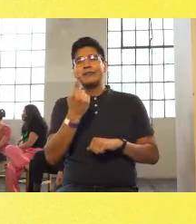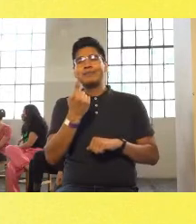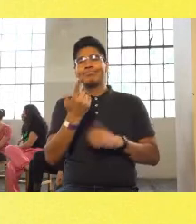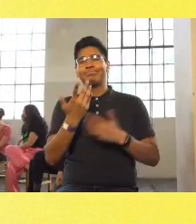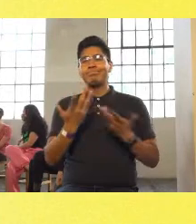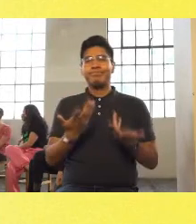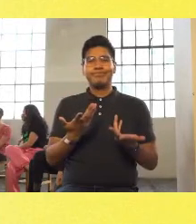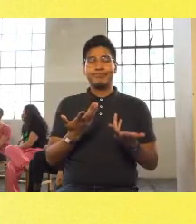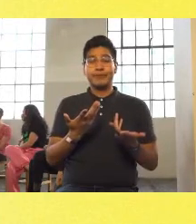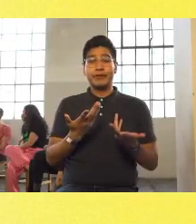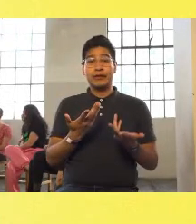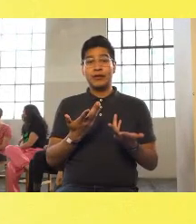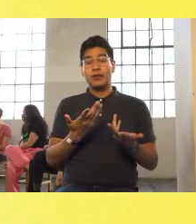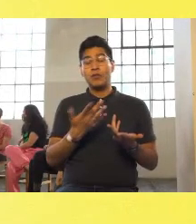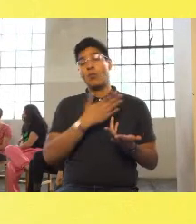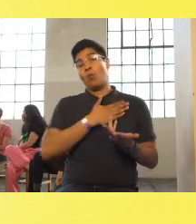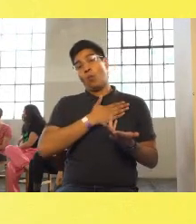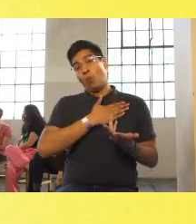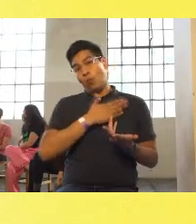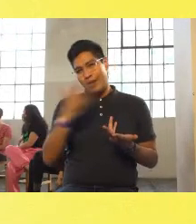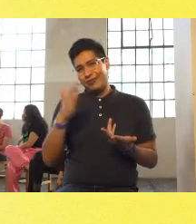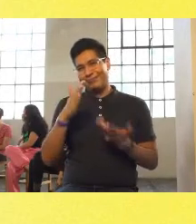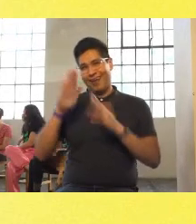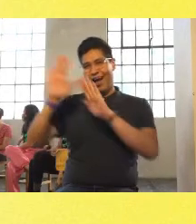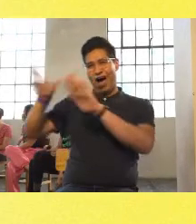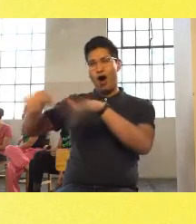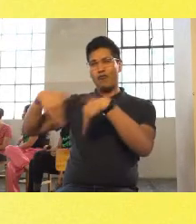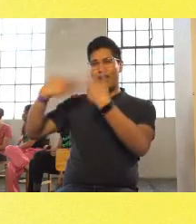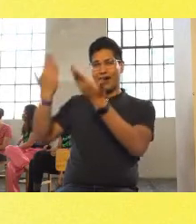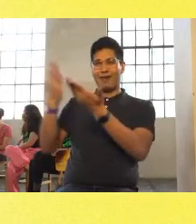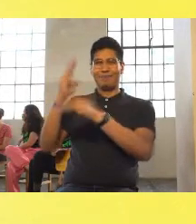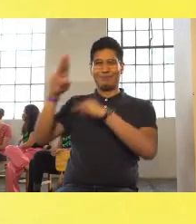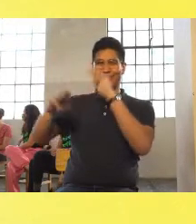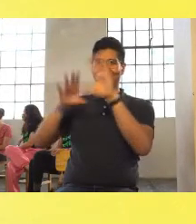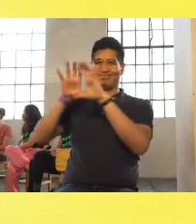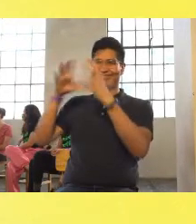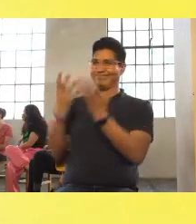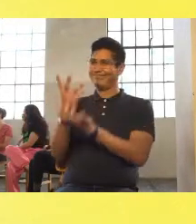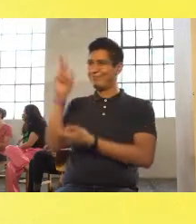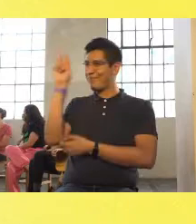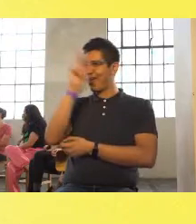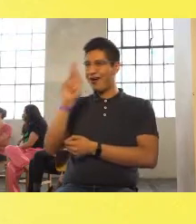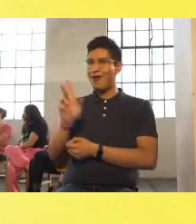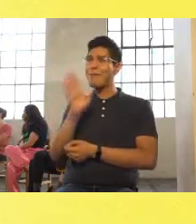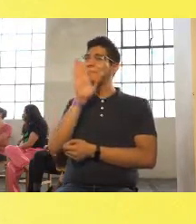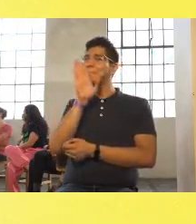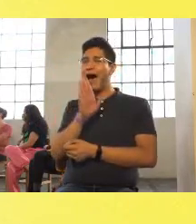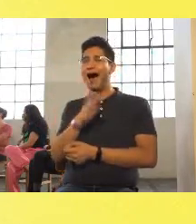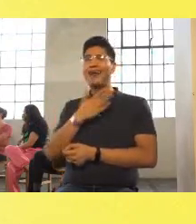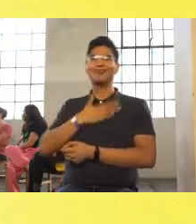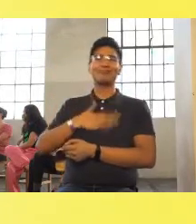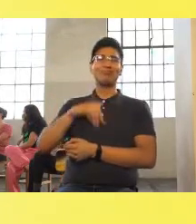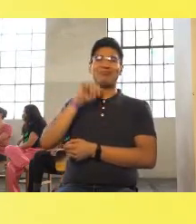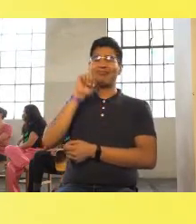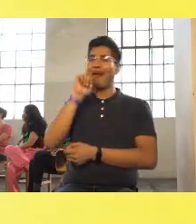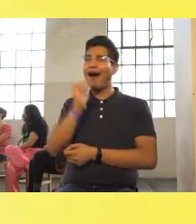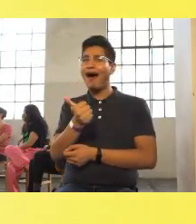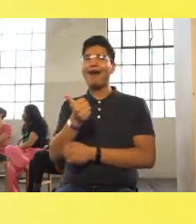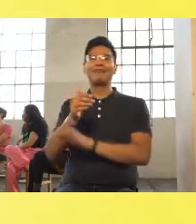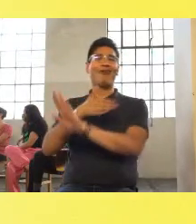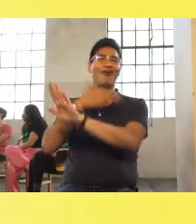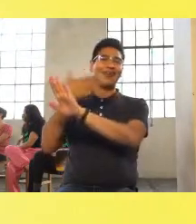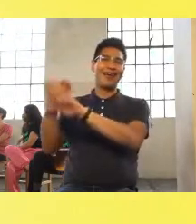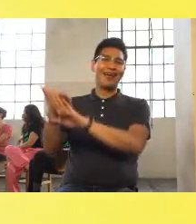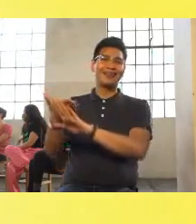así como hay una infinidad de injusticias, de desigualdades, de mandatos, de cosas normalizadas por